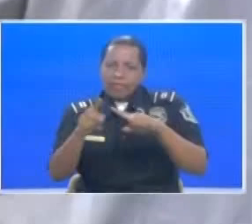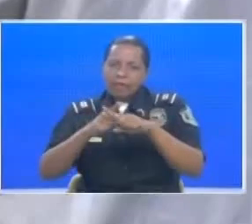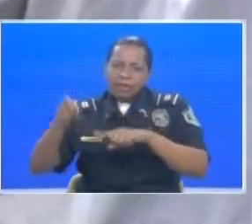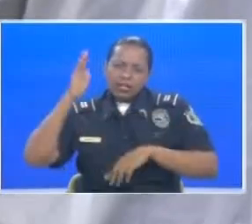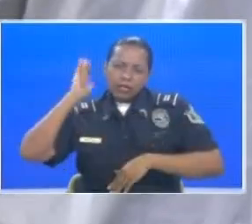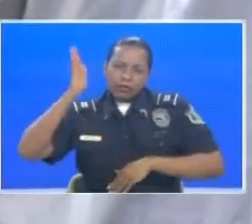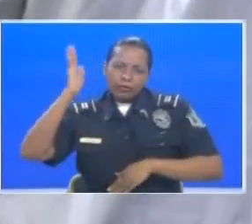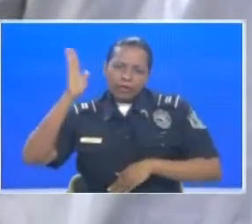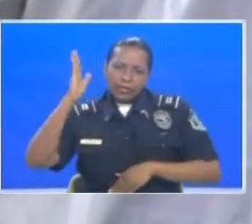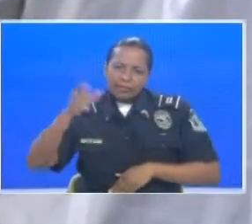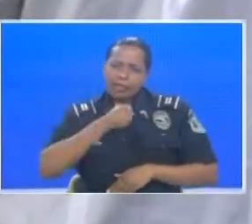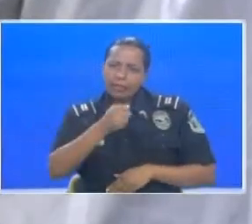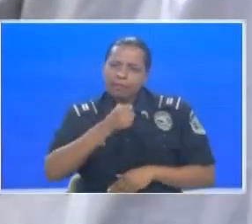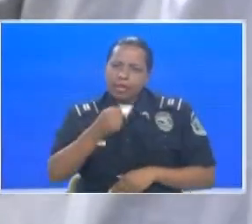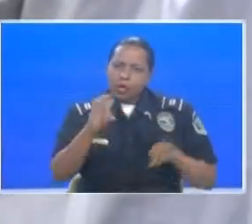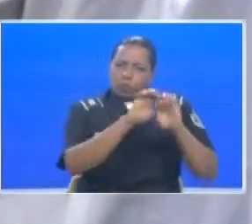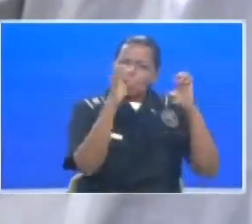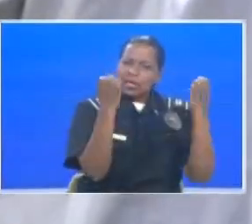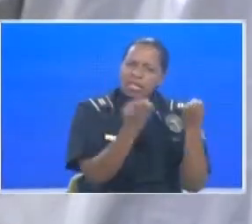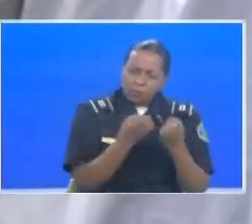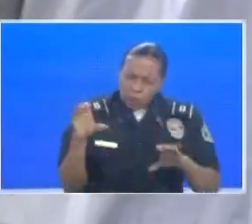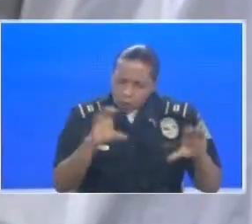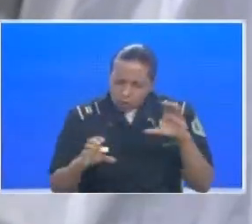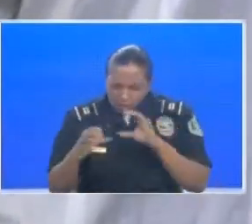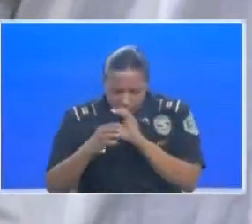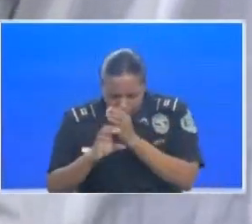prensa, con un equipo, con científicos.